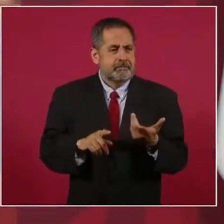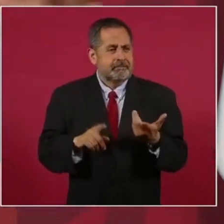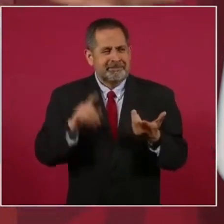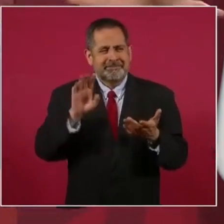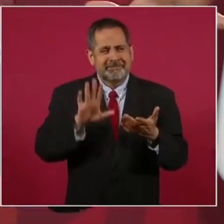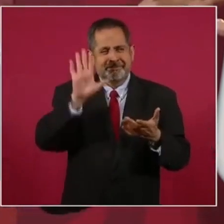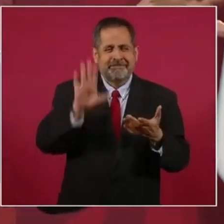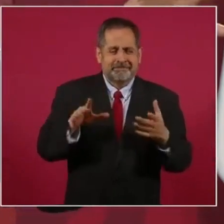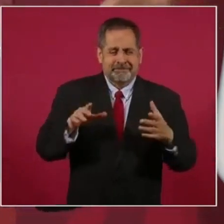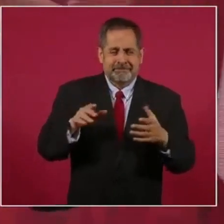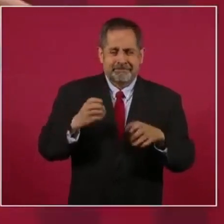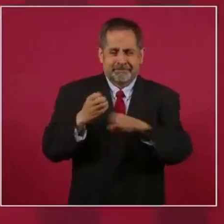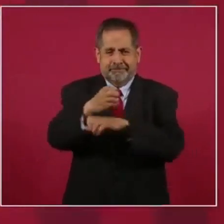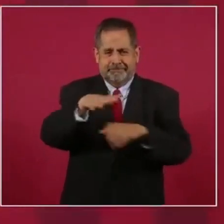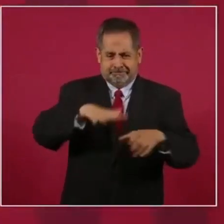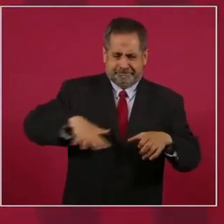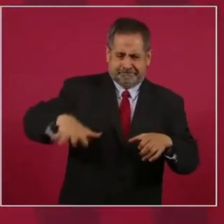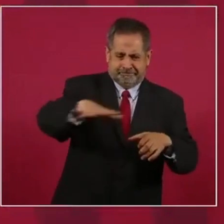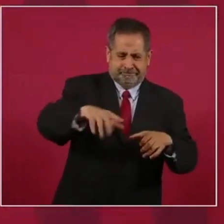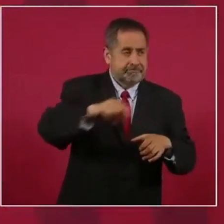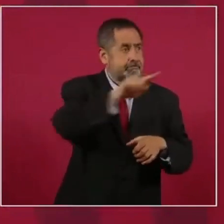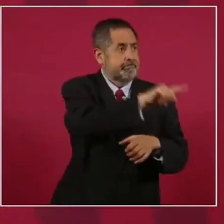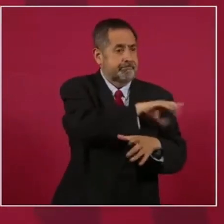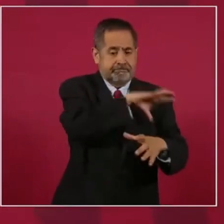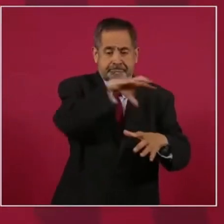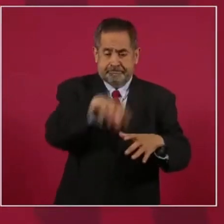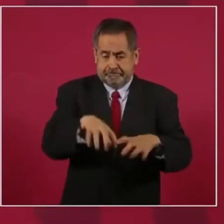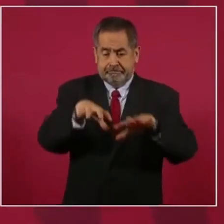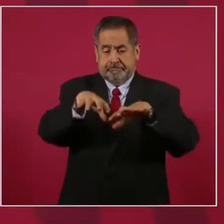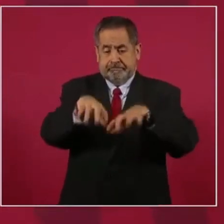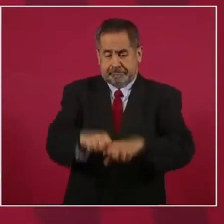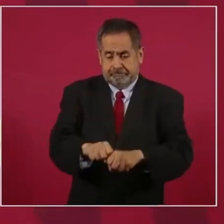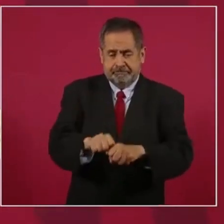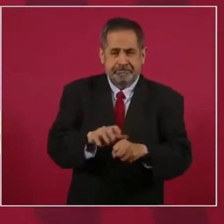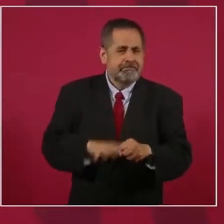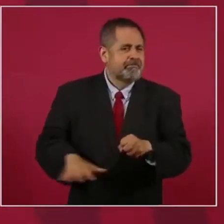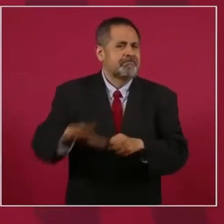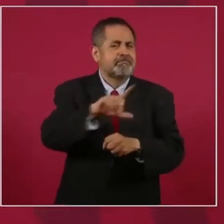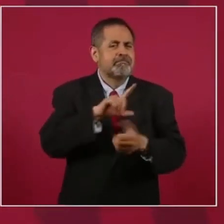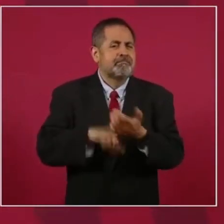estado, todo el Golfo,